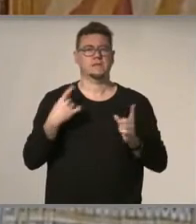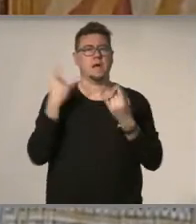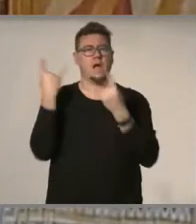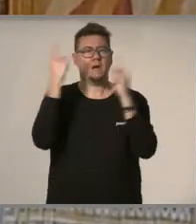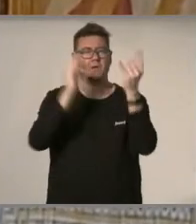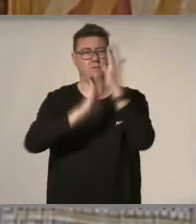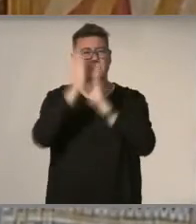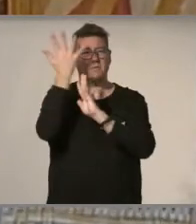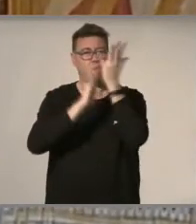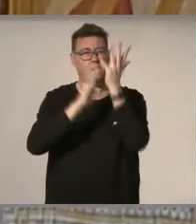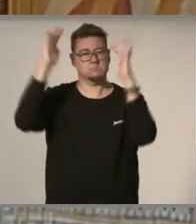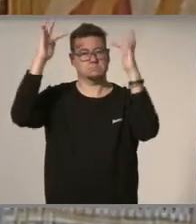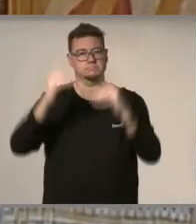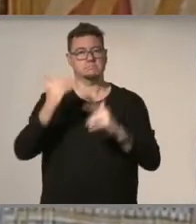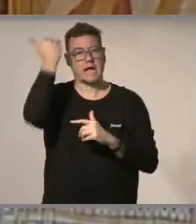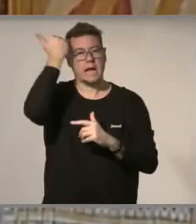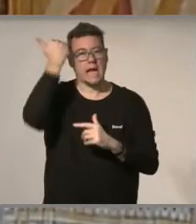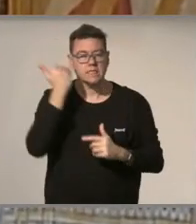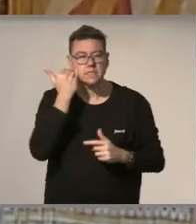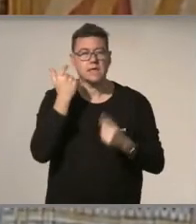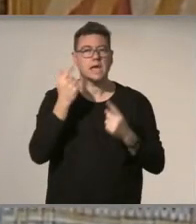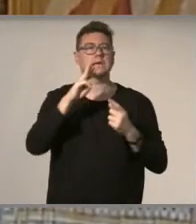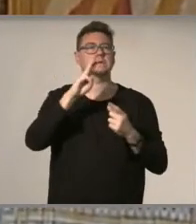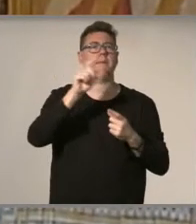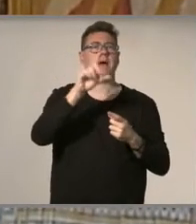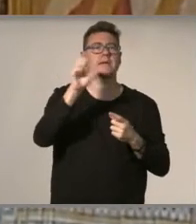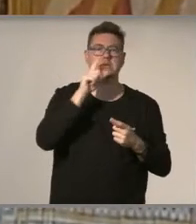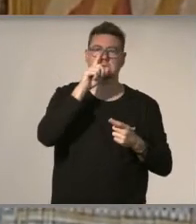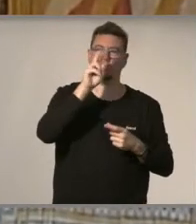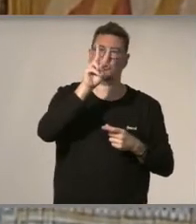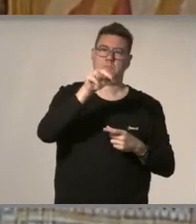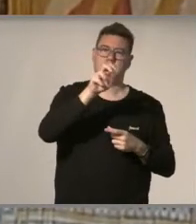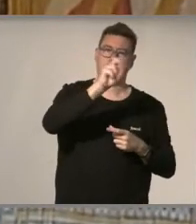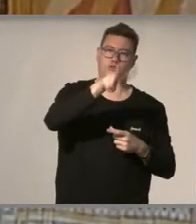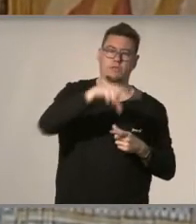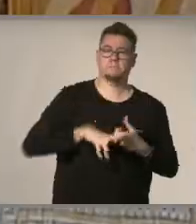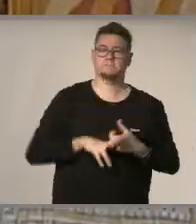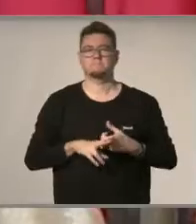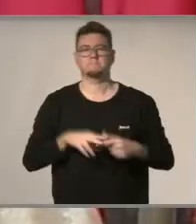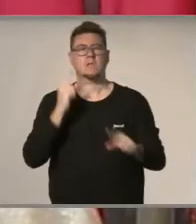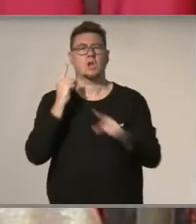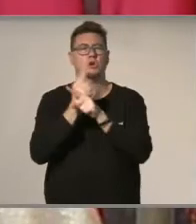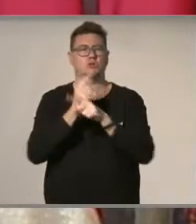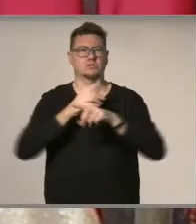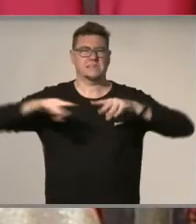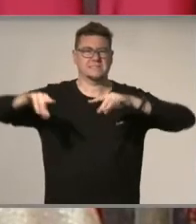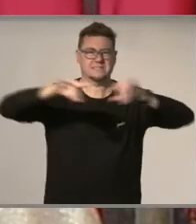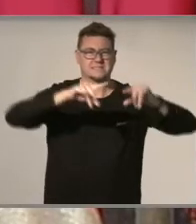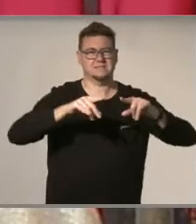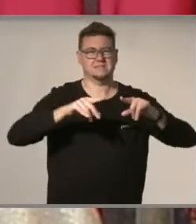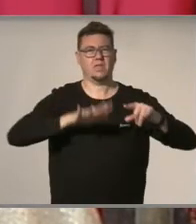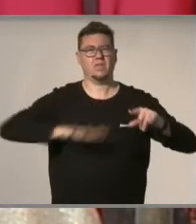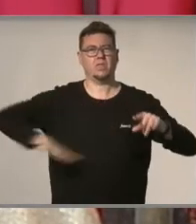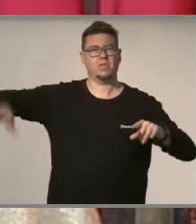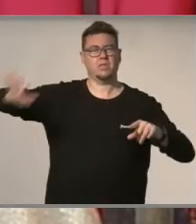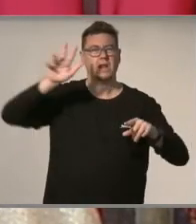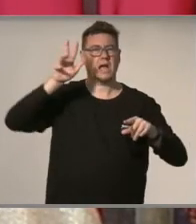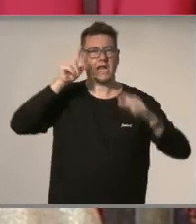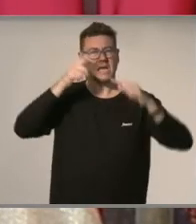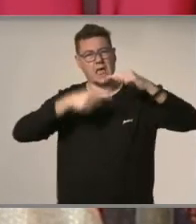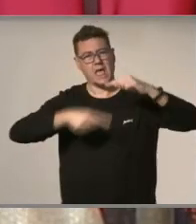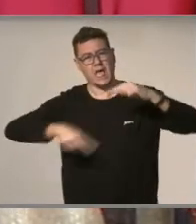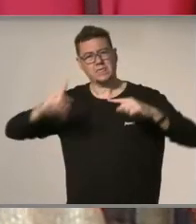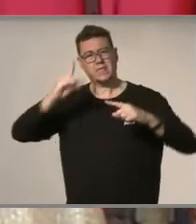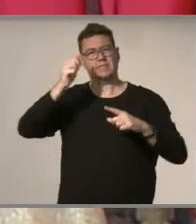terribles fuegos de Andilla y Cortes de Pallás en el 2012, luchando contra el barro en la Vega Baja en la Dana